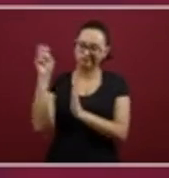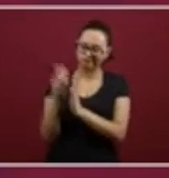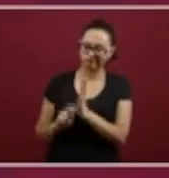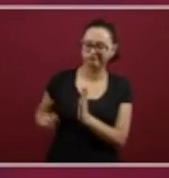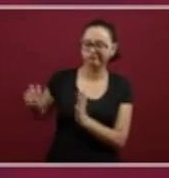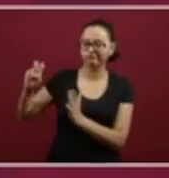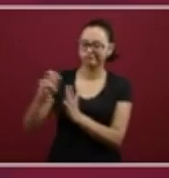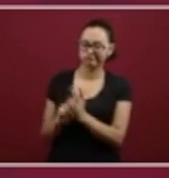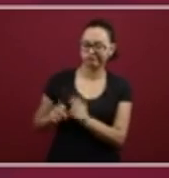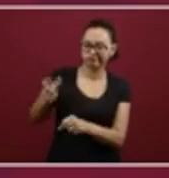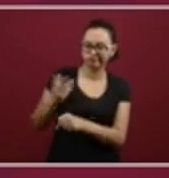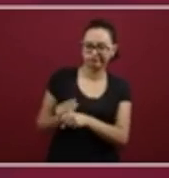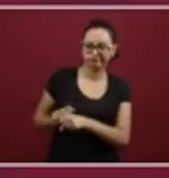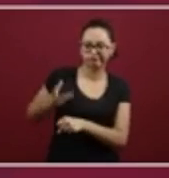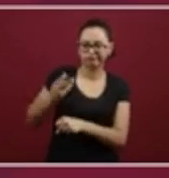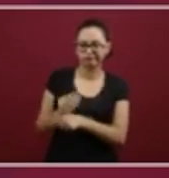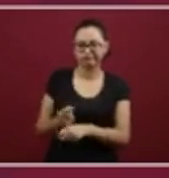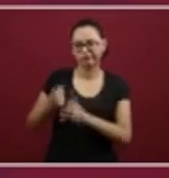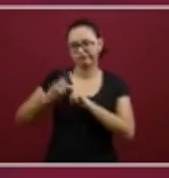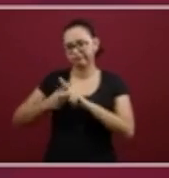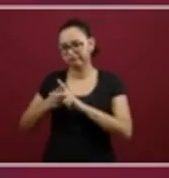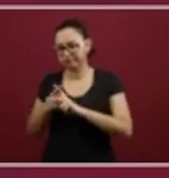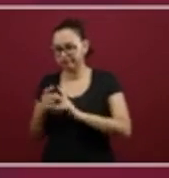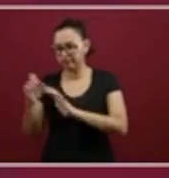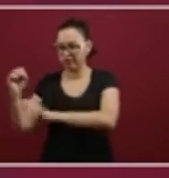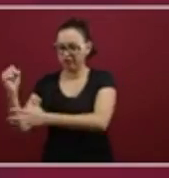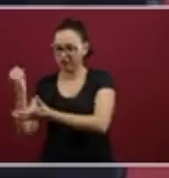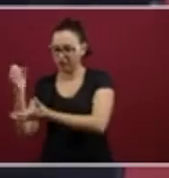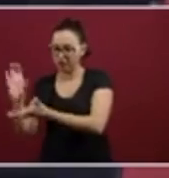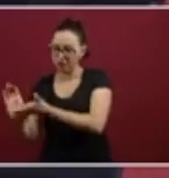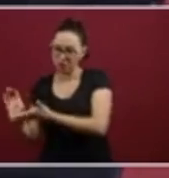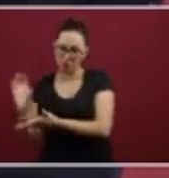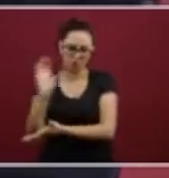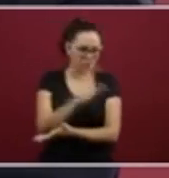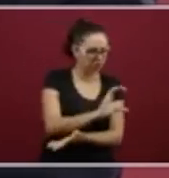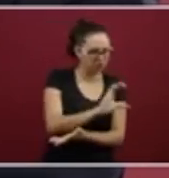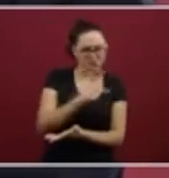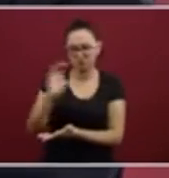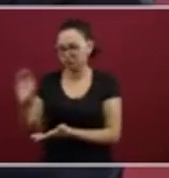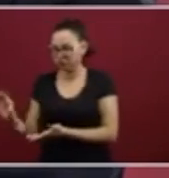estamos haciendo transferencias de recursos, tenemos